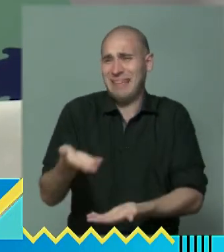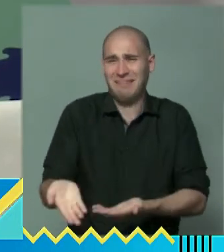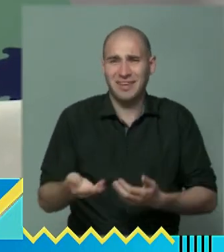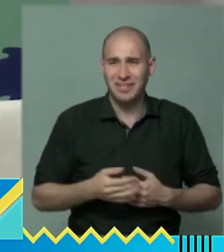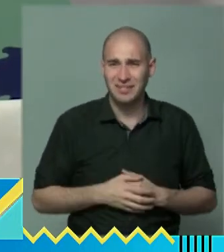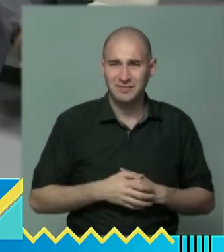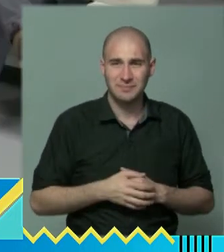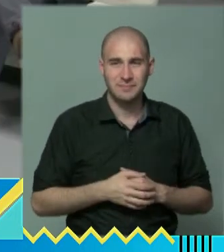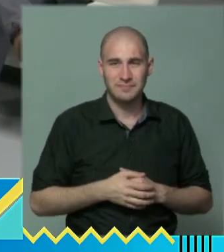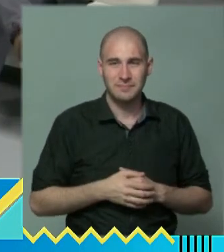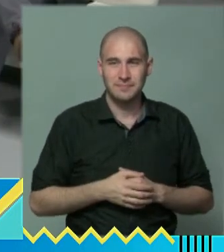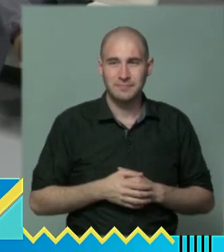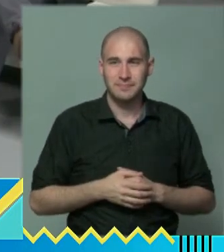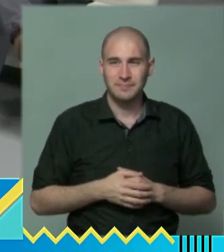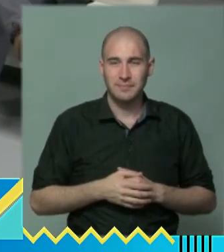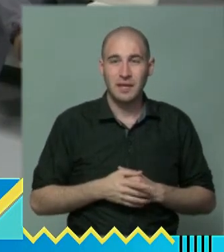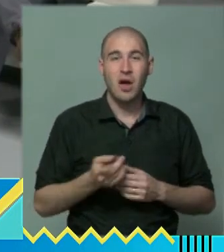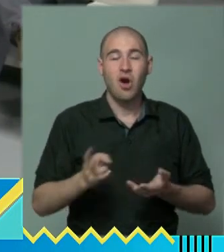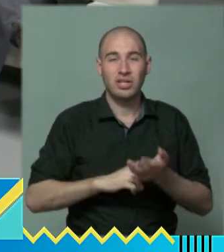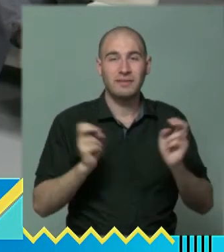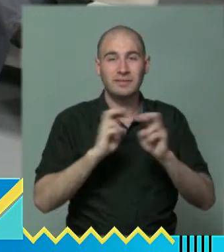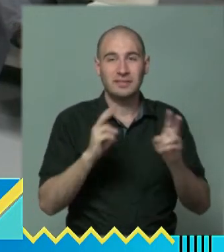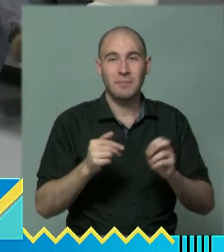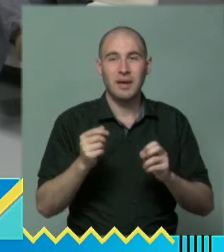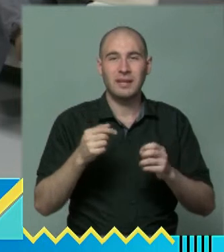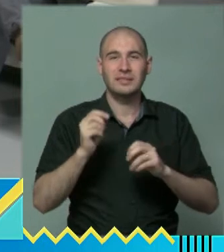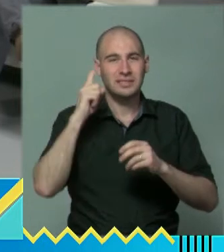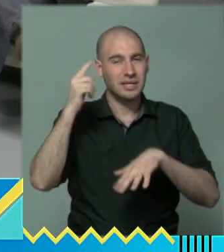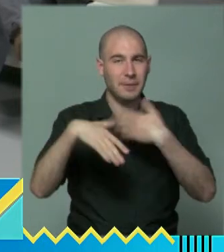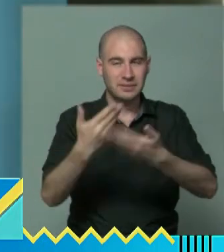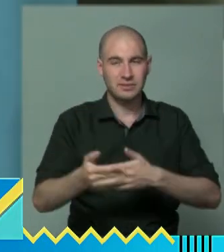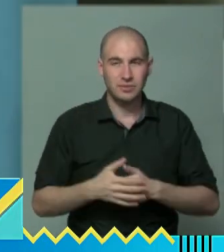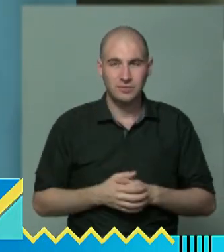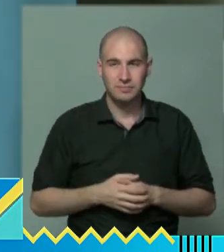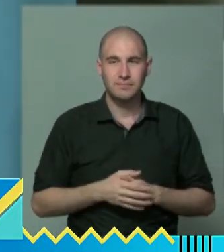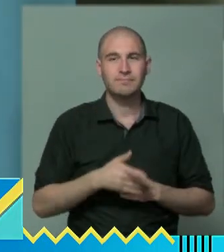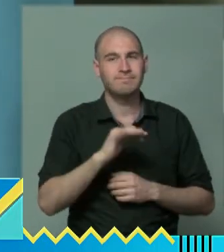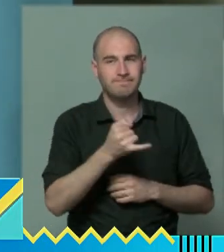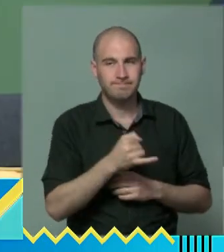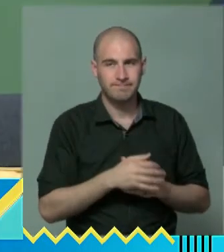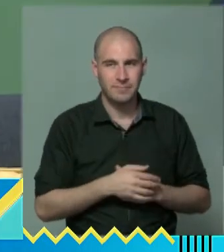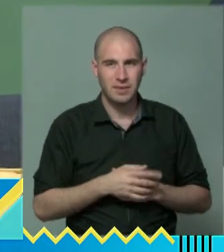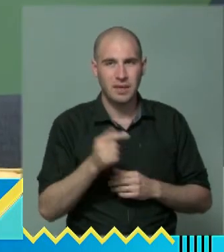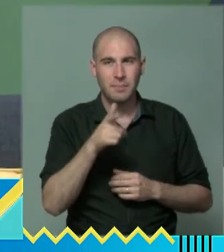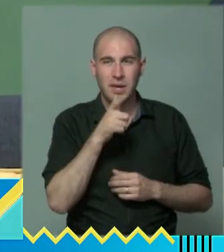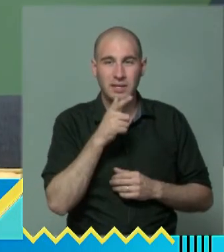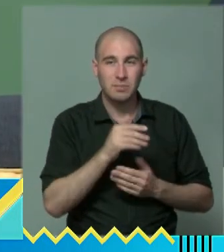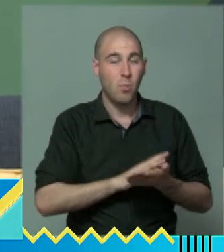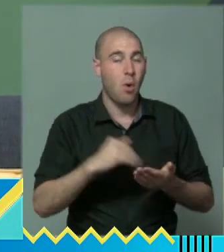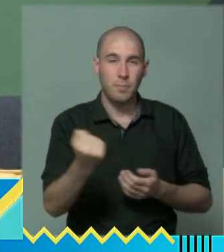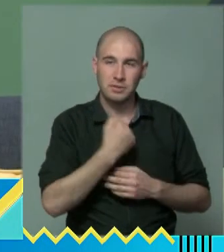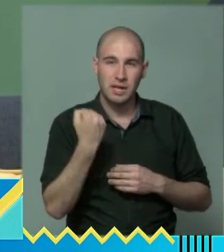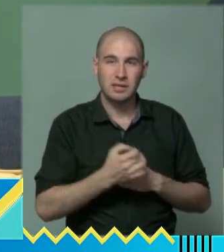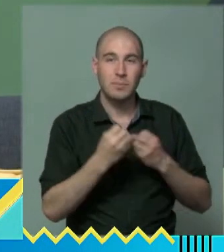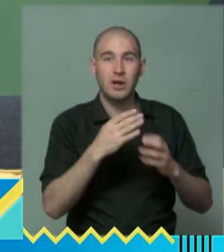Claro. Bien, bueno. Volvemos ahora sí, Chelo, al tema de las capacitaciones. Y Claro, tiene algo ver. que parece que es sumamente fundamental también,